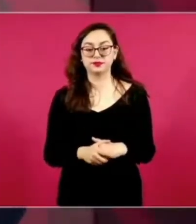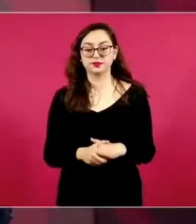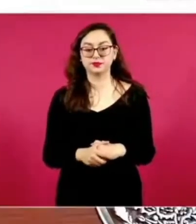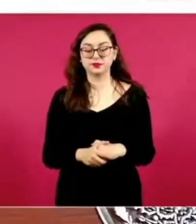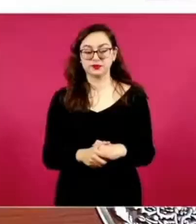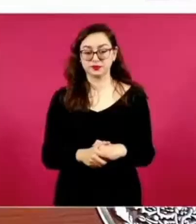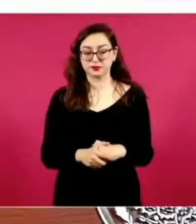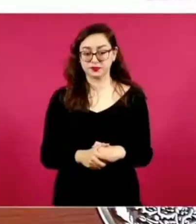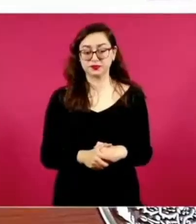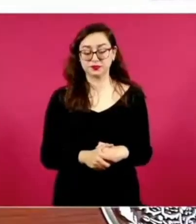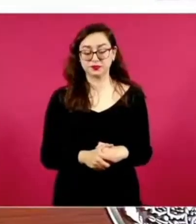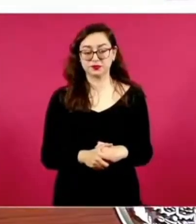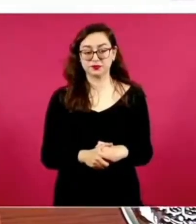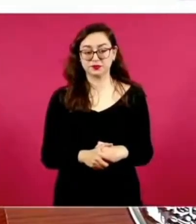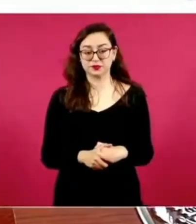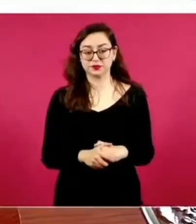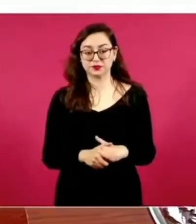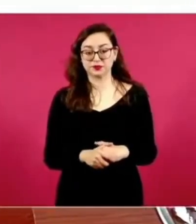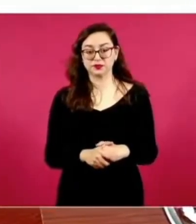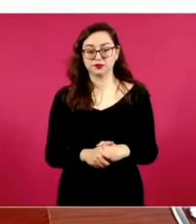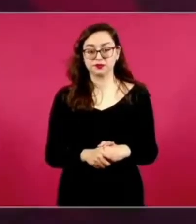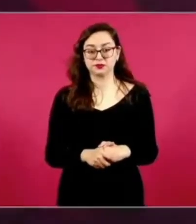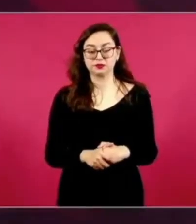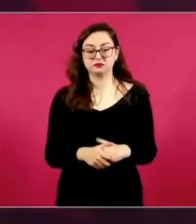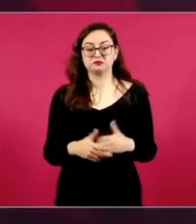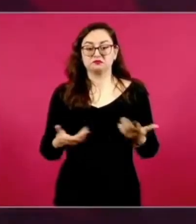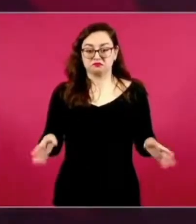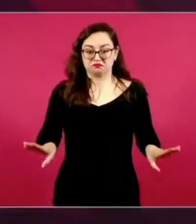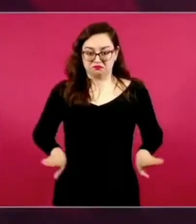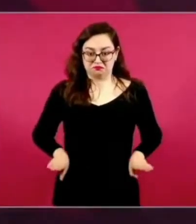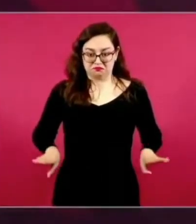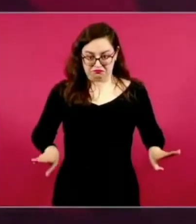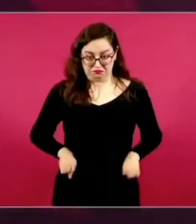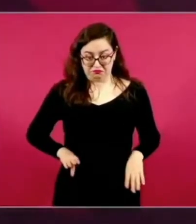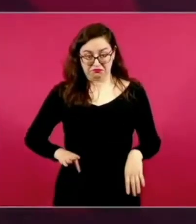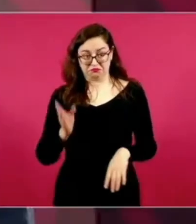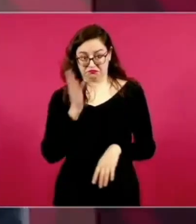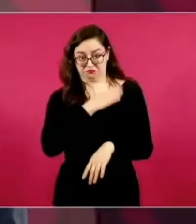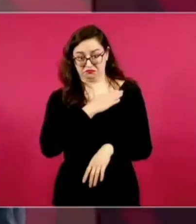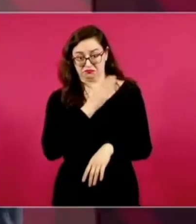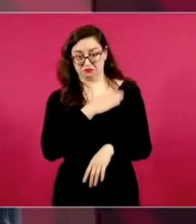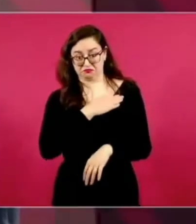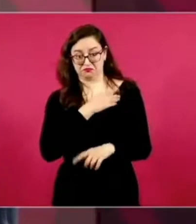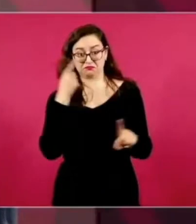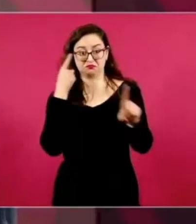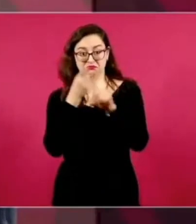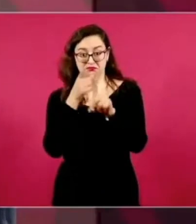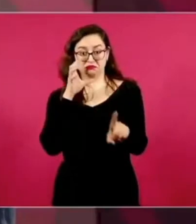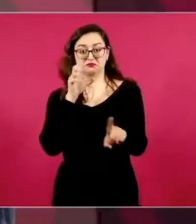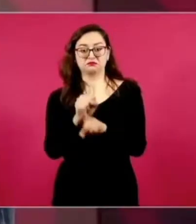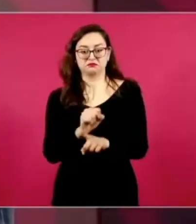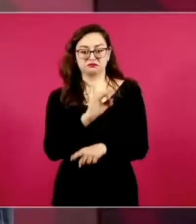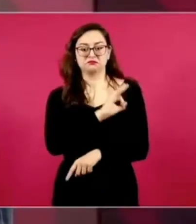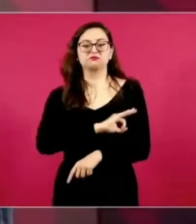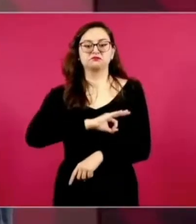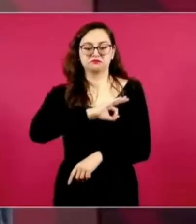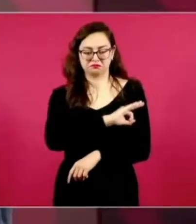Y eso sí, solo siendo buenos podemos ser felices.